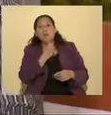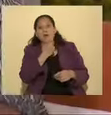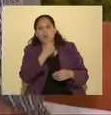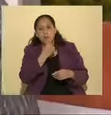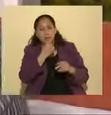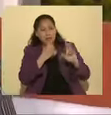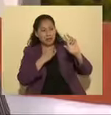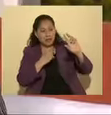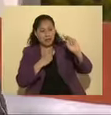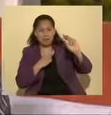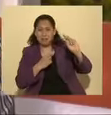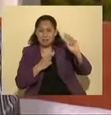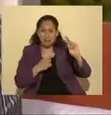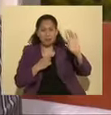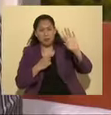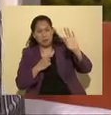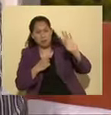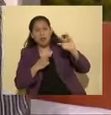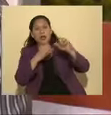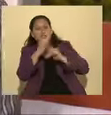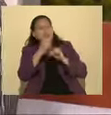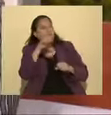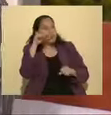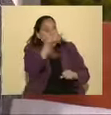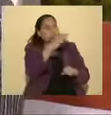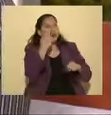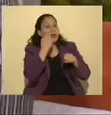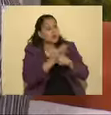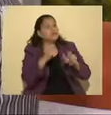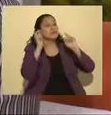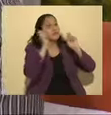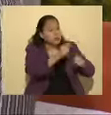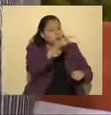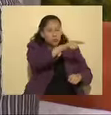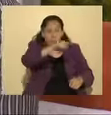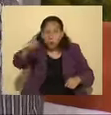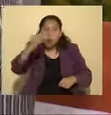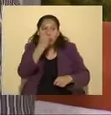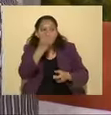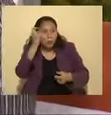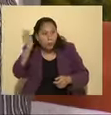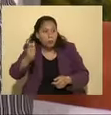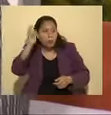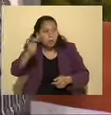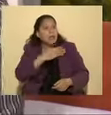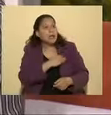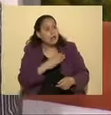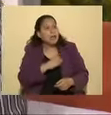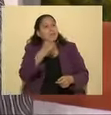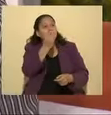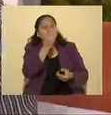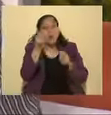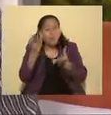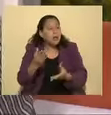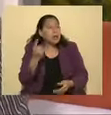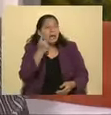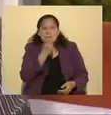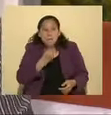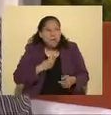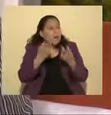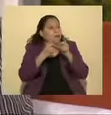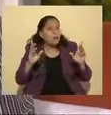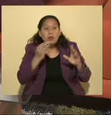de 30 y tantos, 40 años de edad, que es su responsabilidad mantener a sus hijos y darles de comer aunque se haya